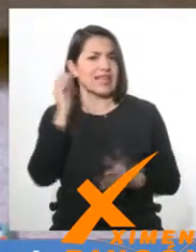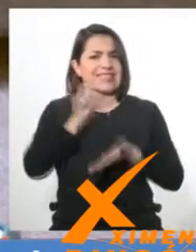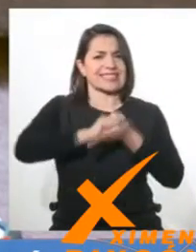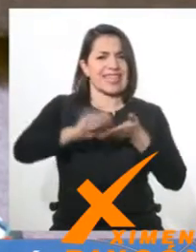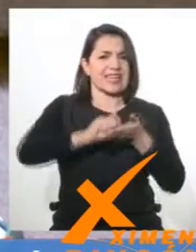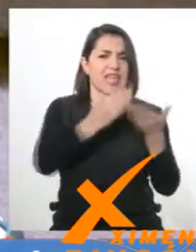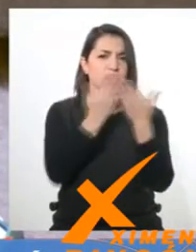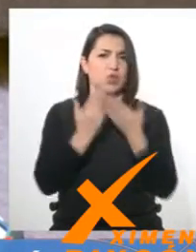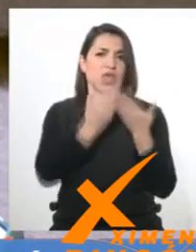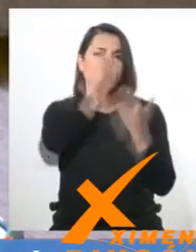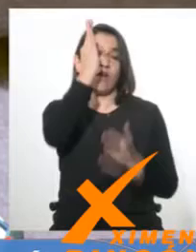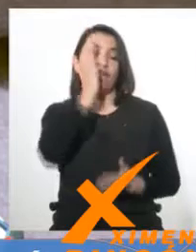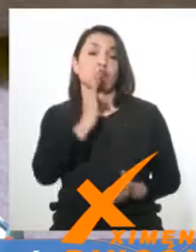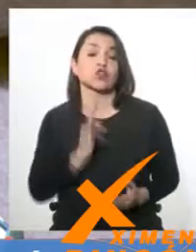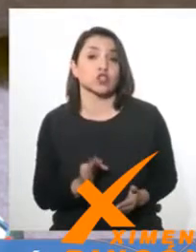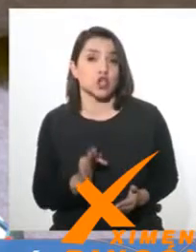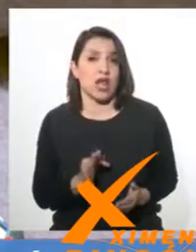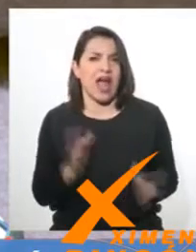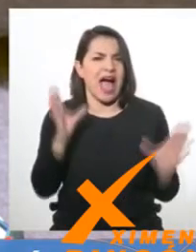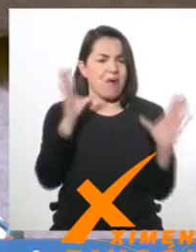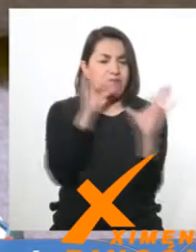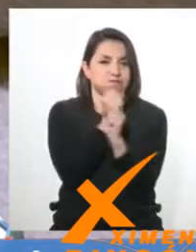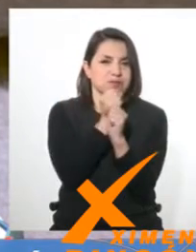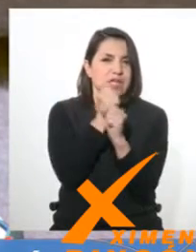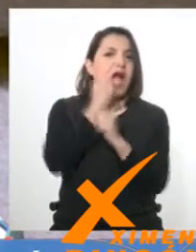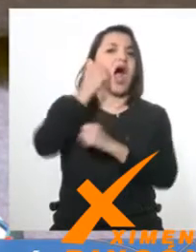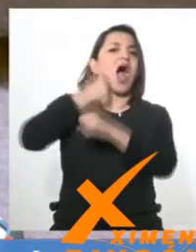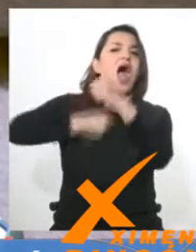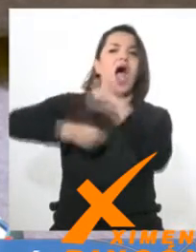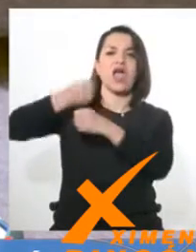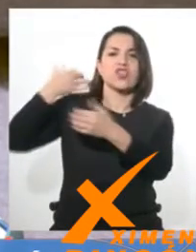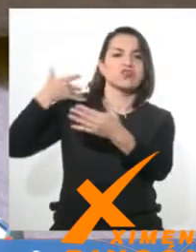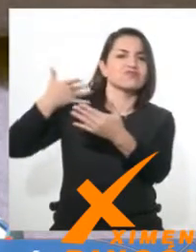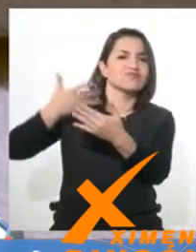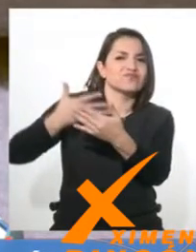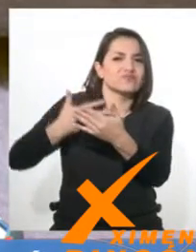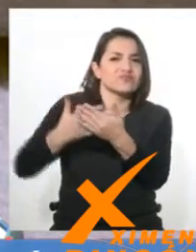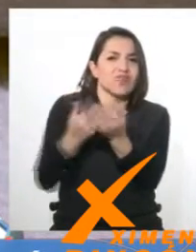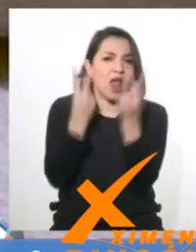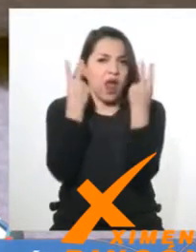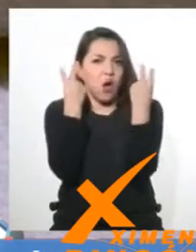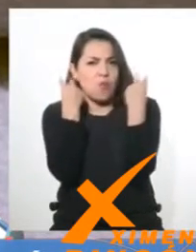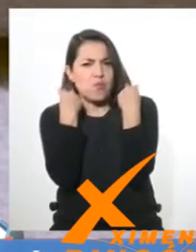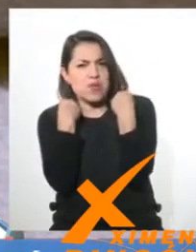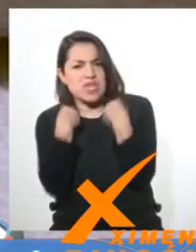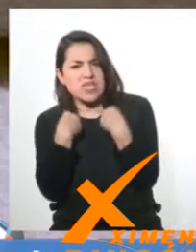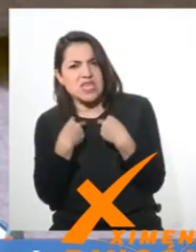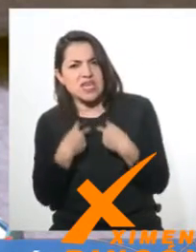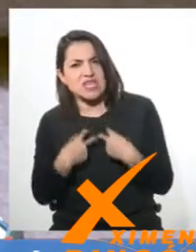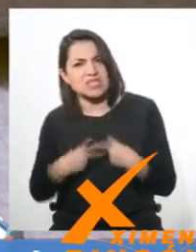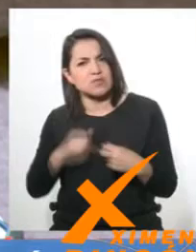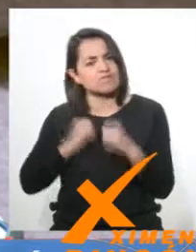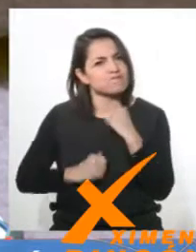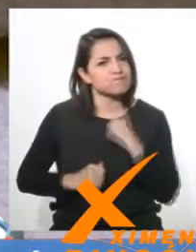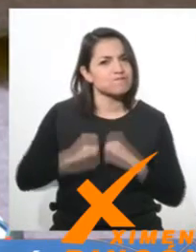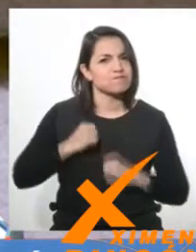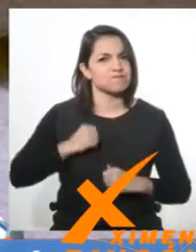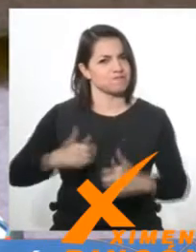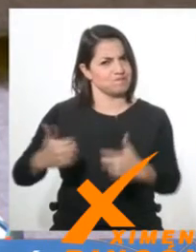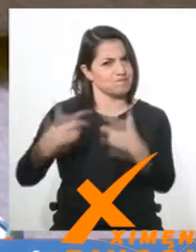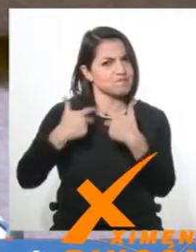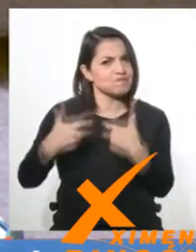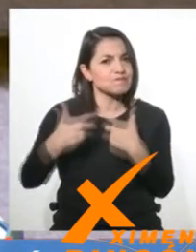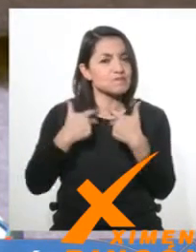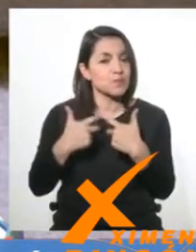secretarias, funcionarias, han tenido que soportar por años la humillación, la vejación de hombres que a pesar de su